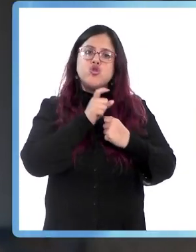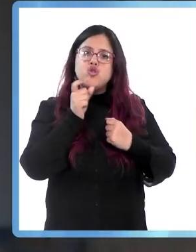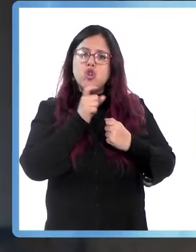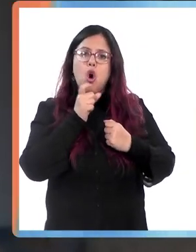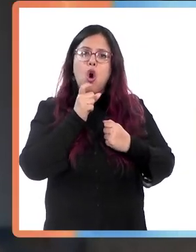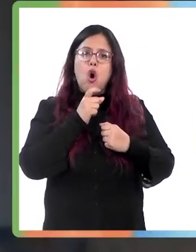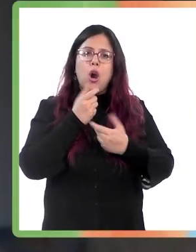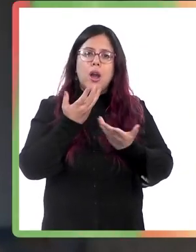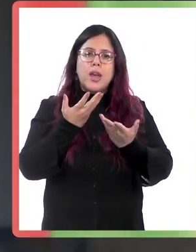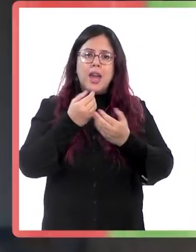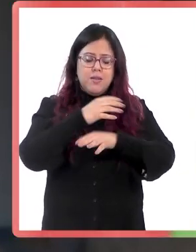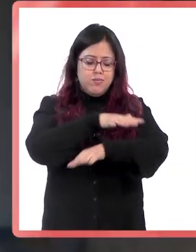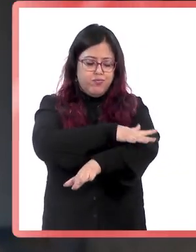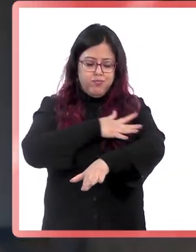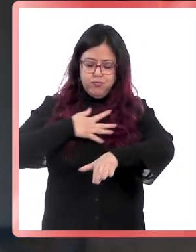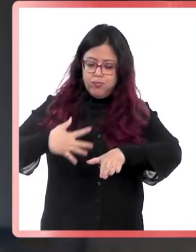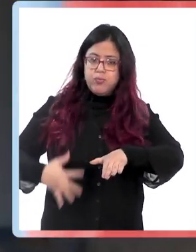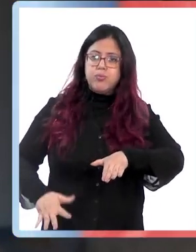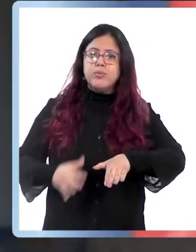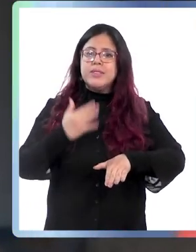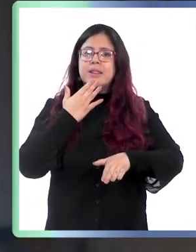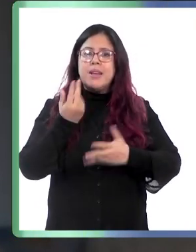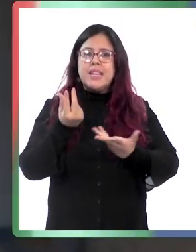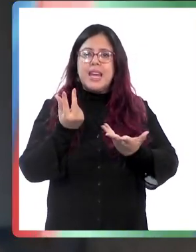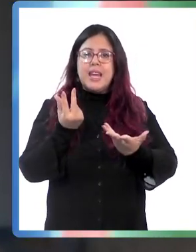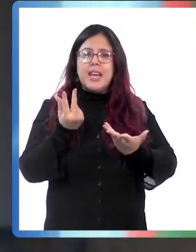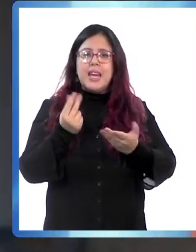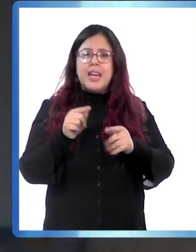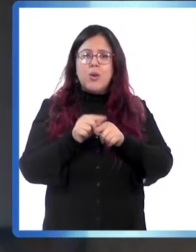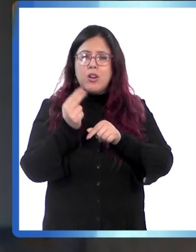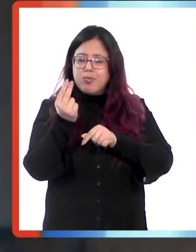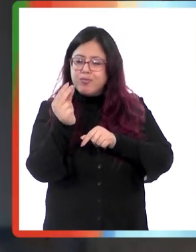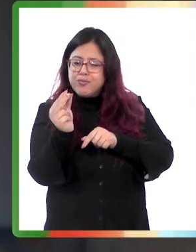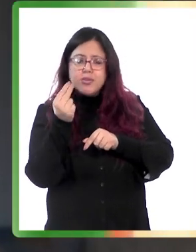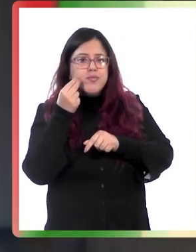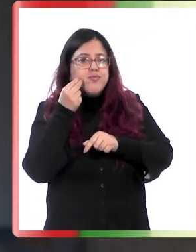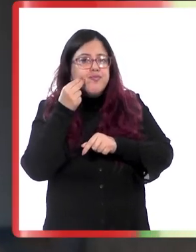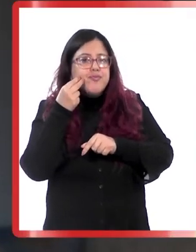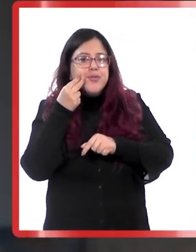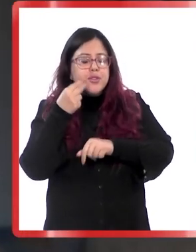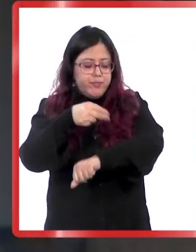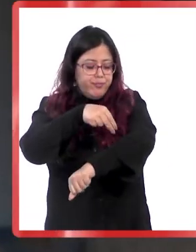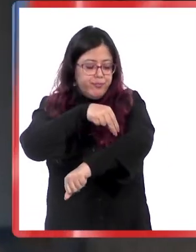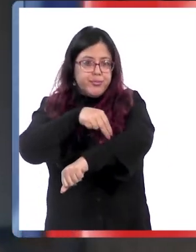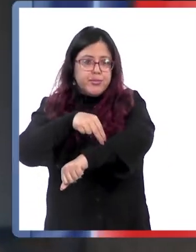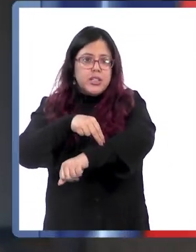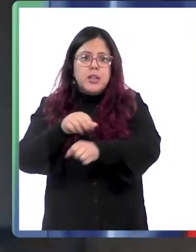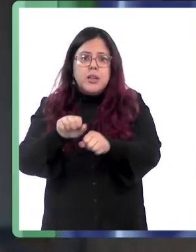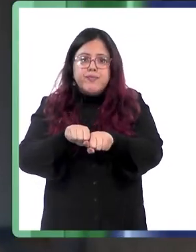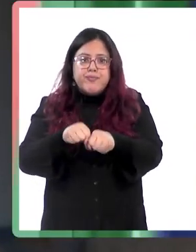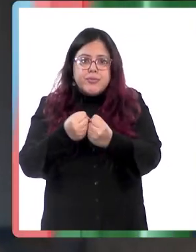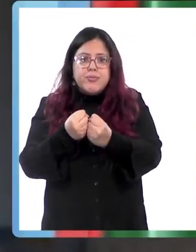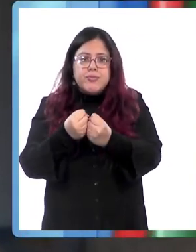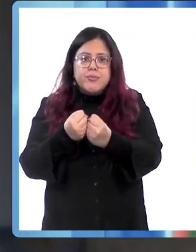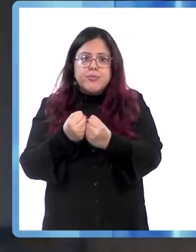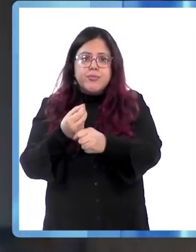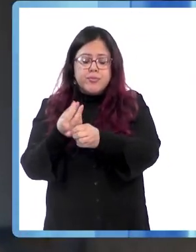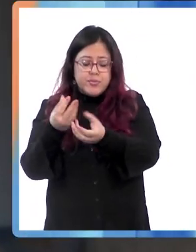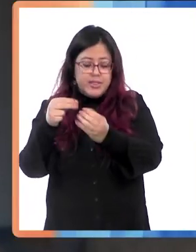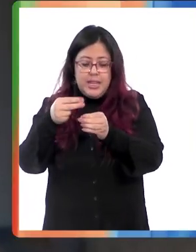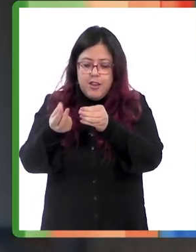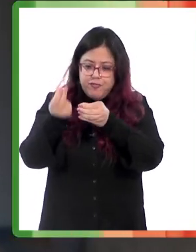el cuerpo, zonas enrojecidas, y después aparecen unas vesículas que son como unas pequeñas ampollas que se pueden romper y tienen en